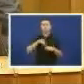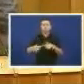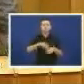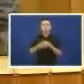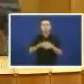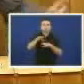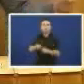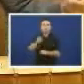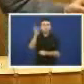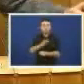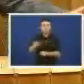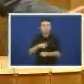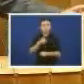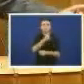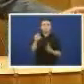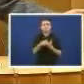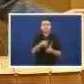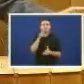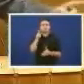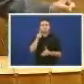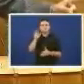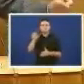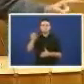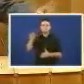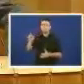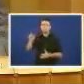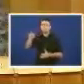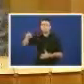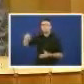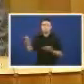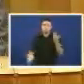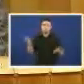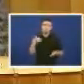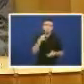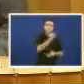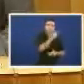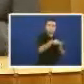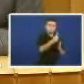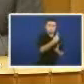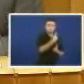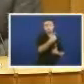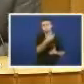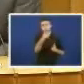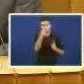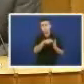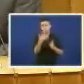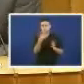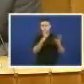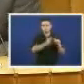hectáreas frontas 35.000 hectáreas do período 2001-2005 e un investimento de 135